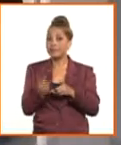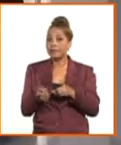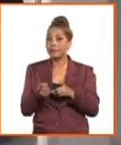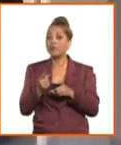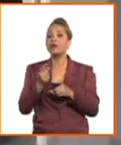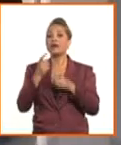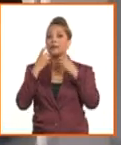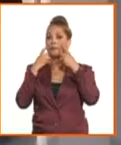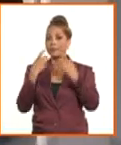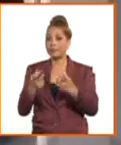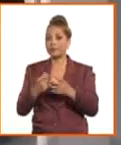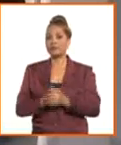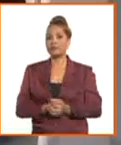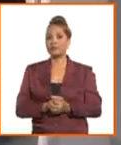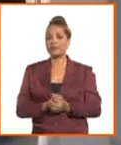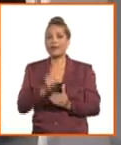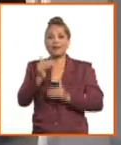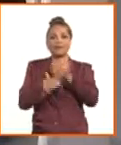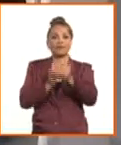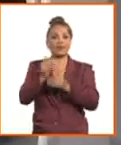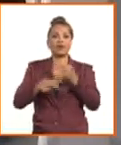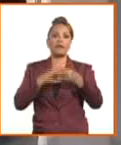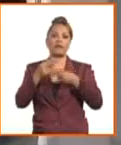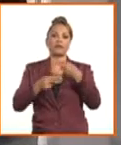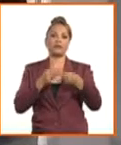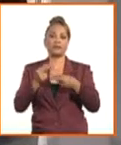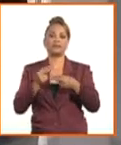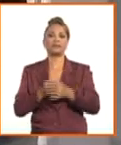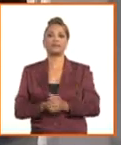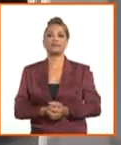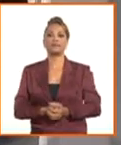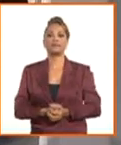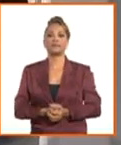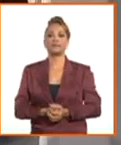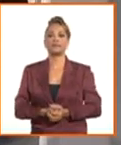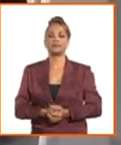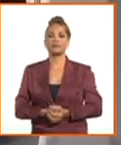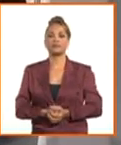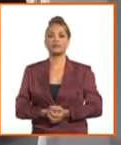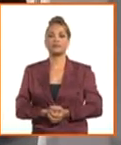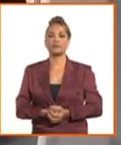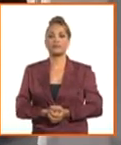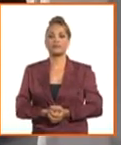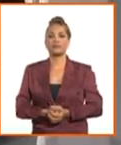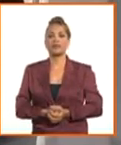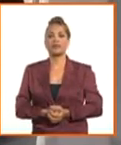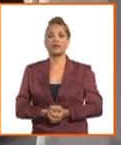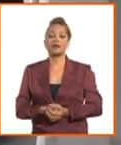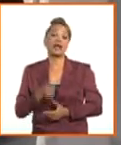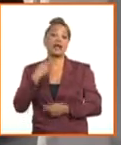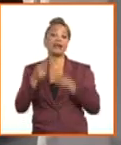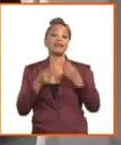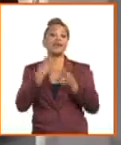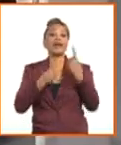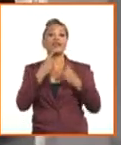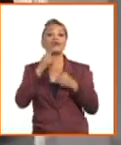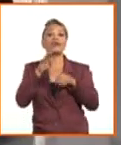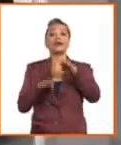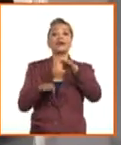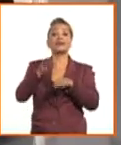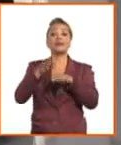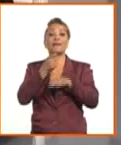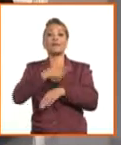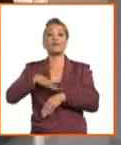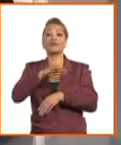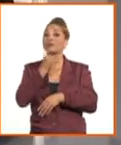estamos diseñando y lo que vamos a hacer. De lo contrario, fuera una irresponsabilidad de hacer algo que no fuera sostenible y que en el tiempo no